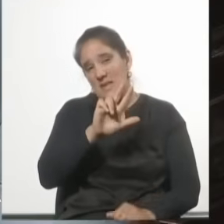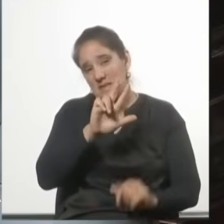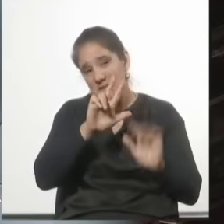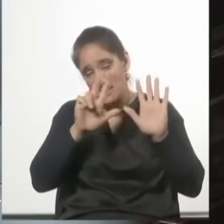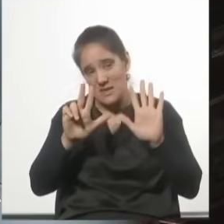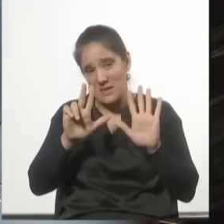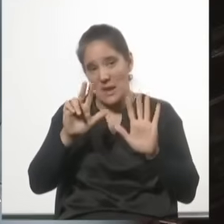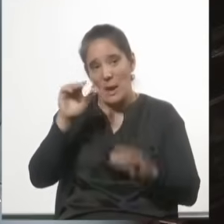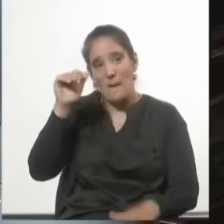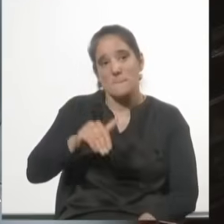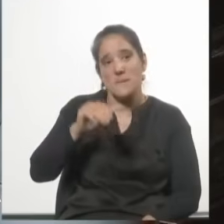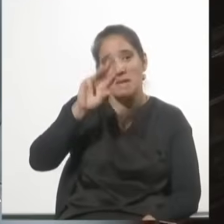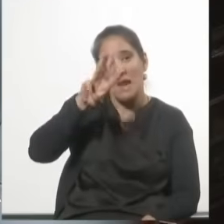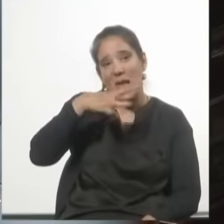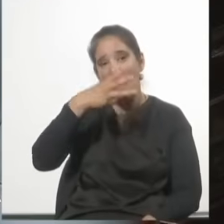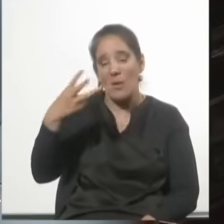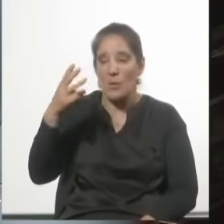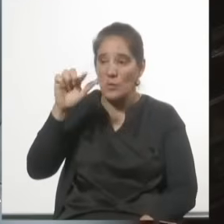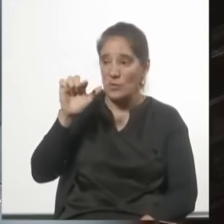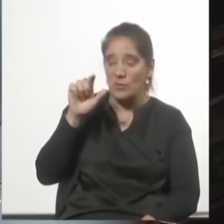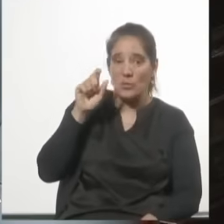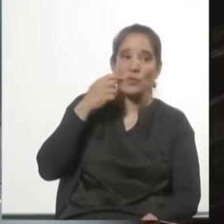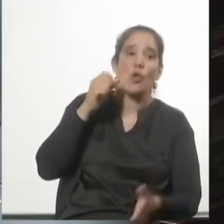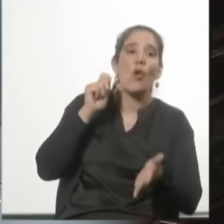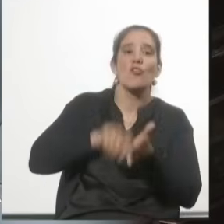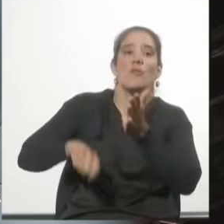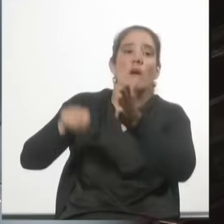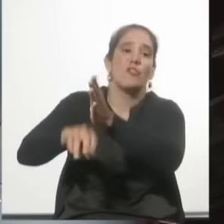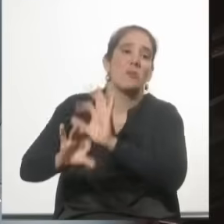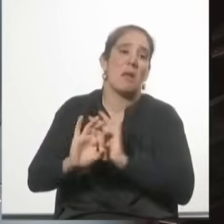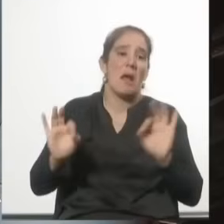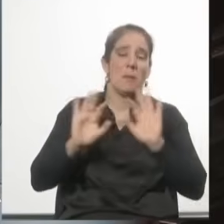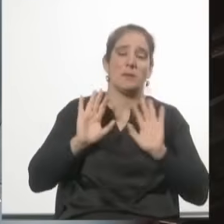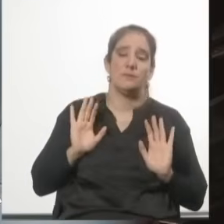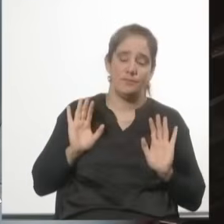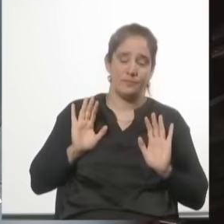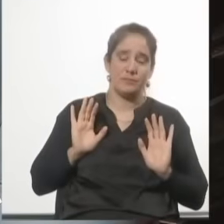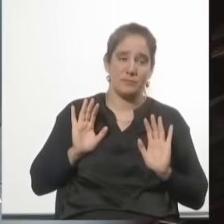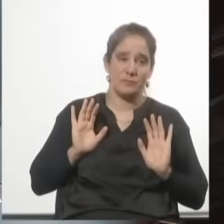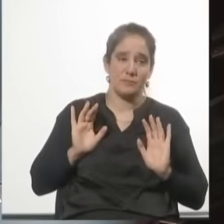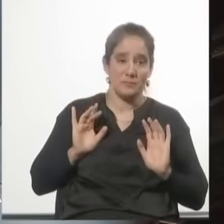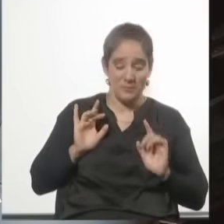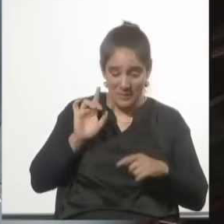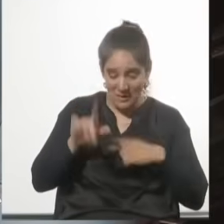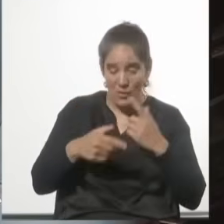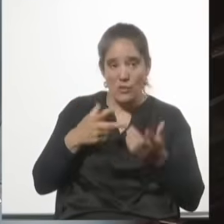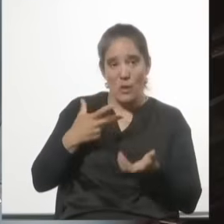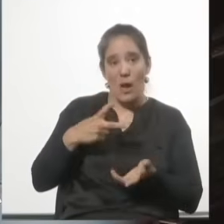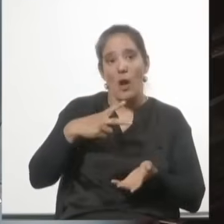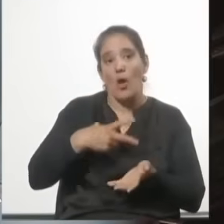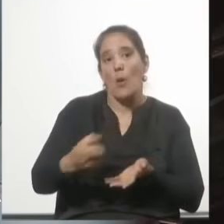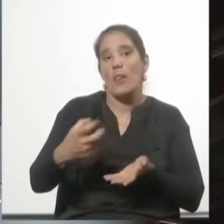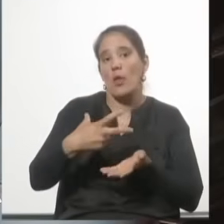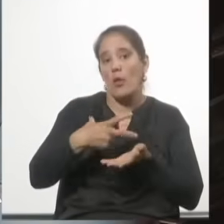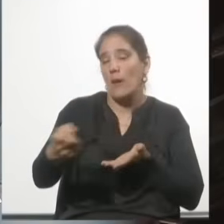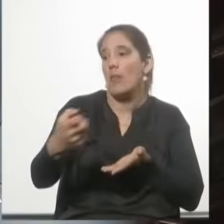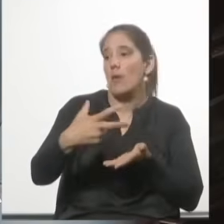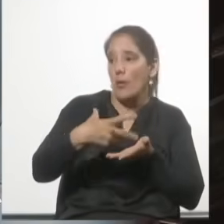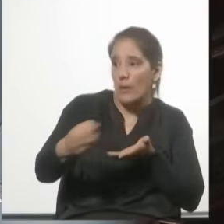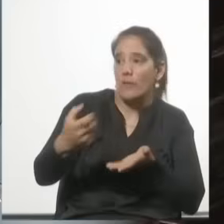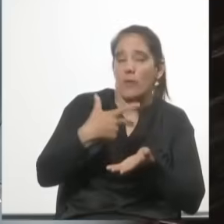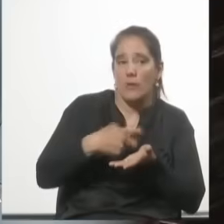8.227.000 euros abonada solamente contra la firma del contrato y la constitución de las garantías, sino que luego va cobrando según hito certificado por la